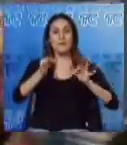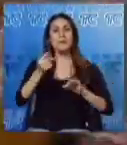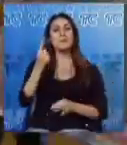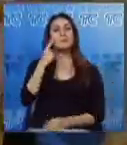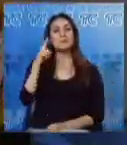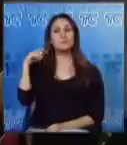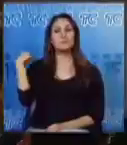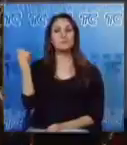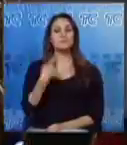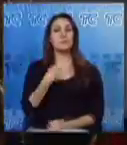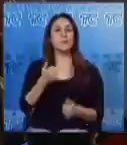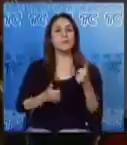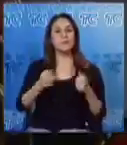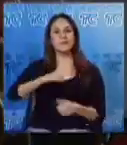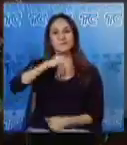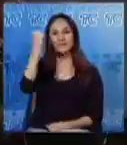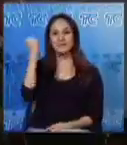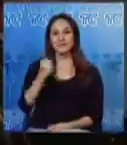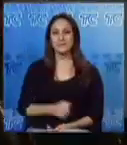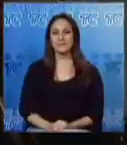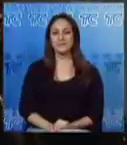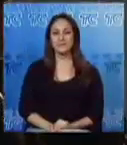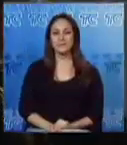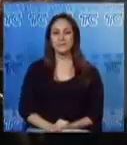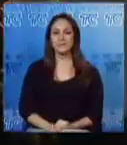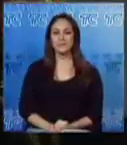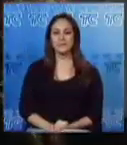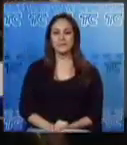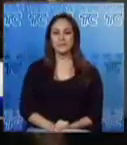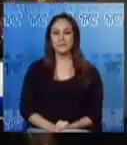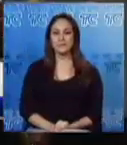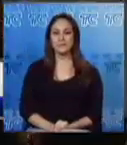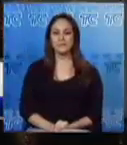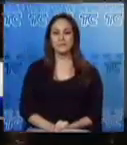si su mensaje caló o no en el electorado. Walter Villarreal, TC Televisión.